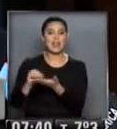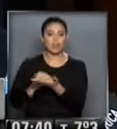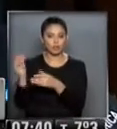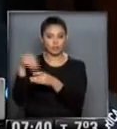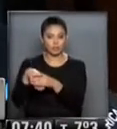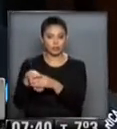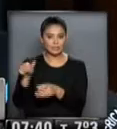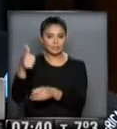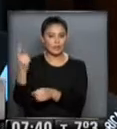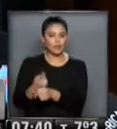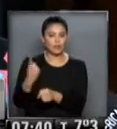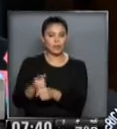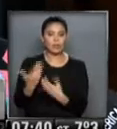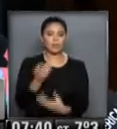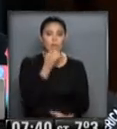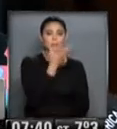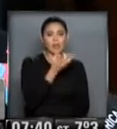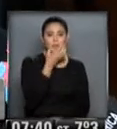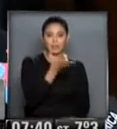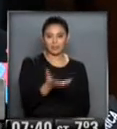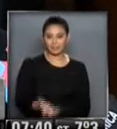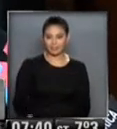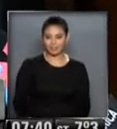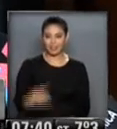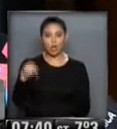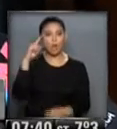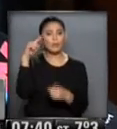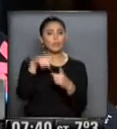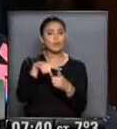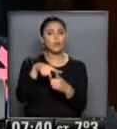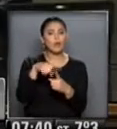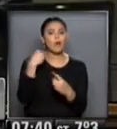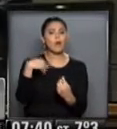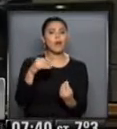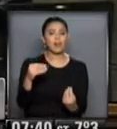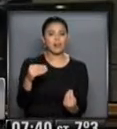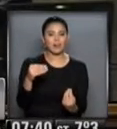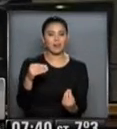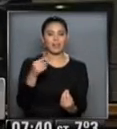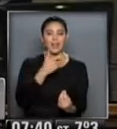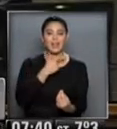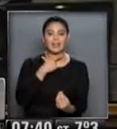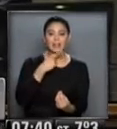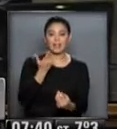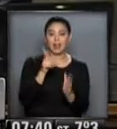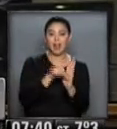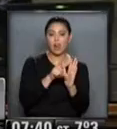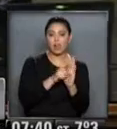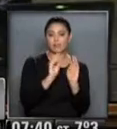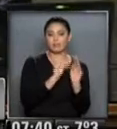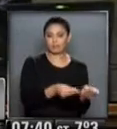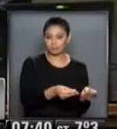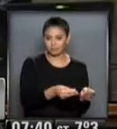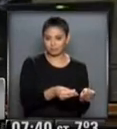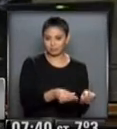generó esa declaración que tenía como objetivo fundamentalmente tratar de que esta exteriorización de capitales